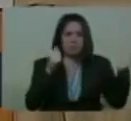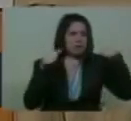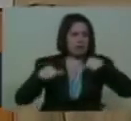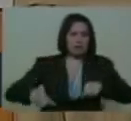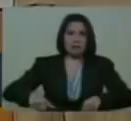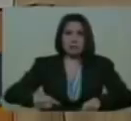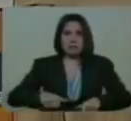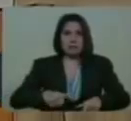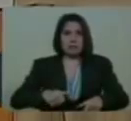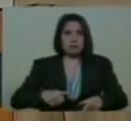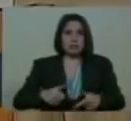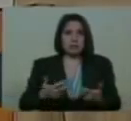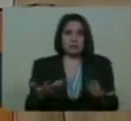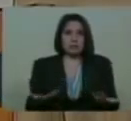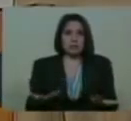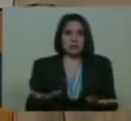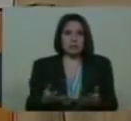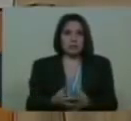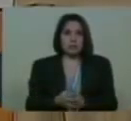loco.